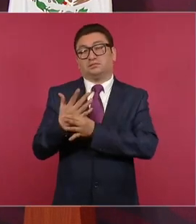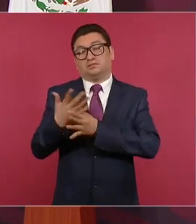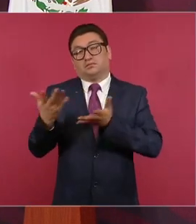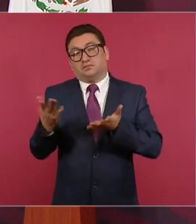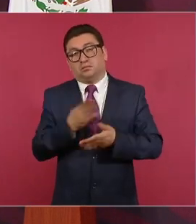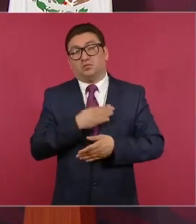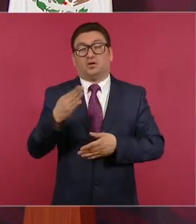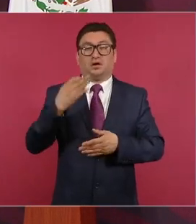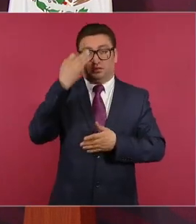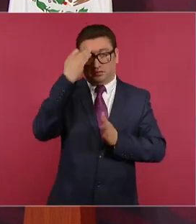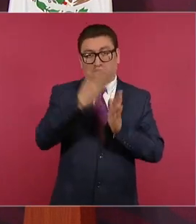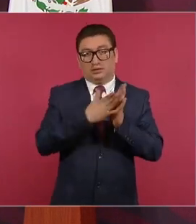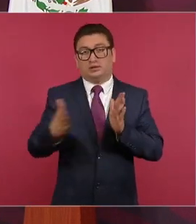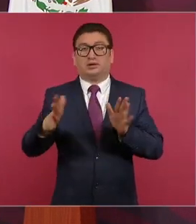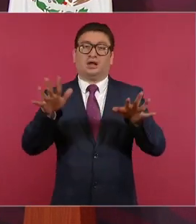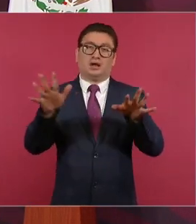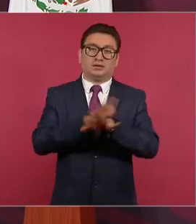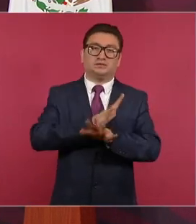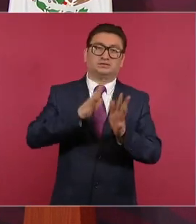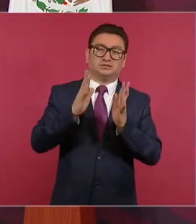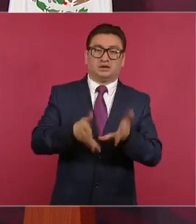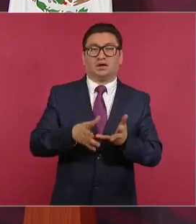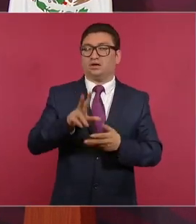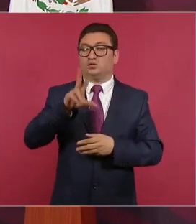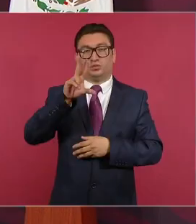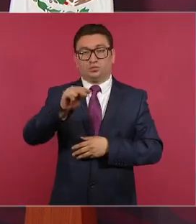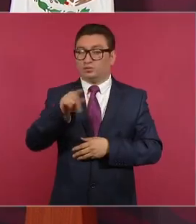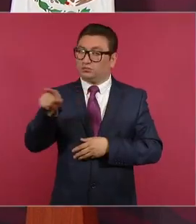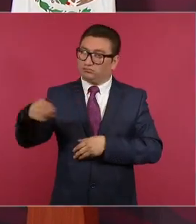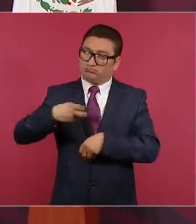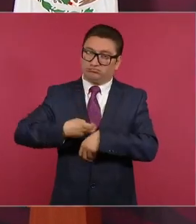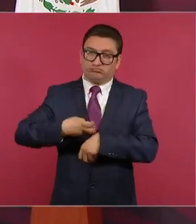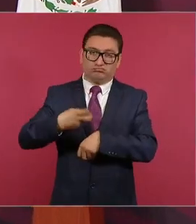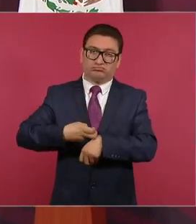son otros tiempos, no,